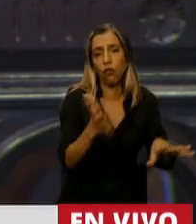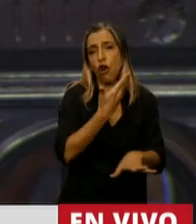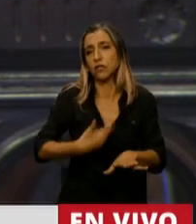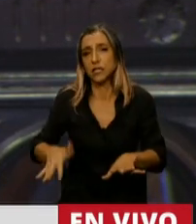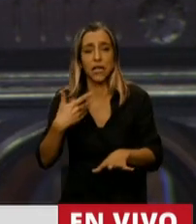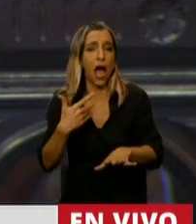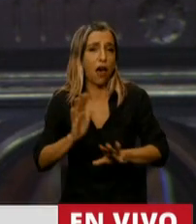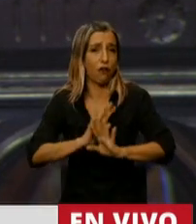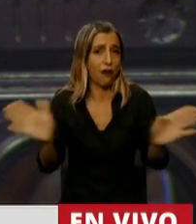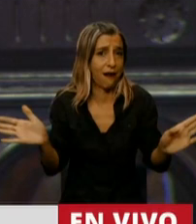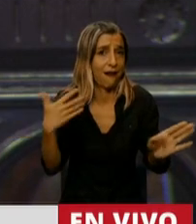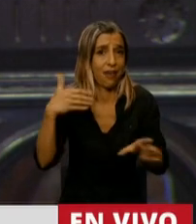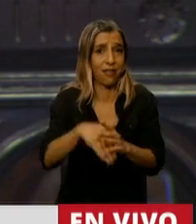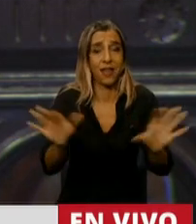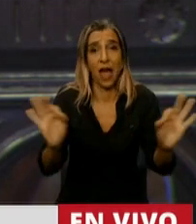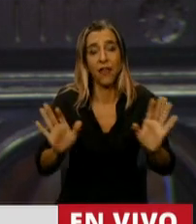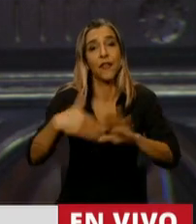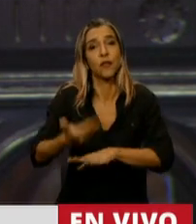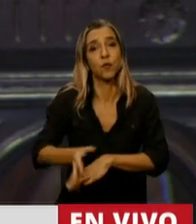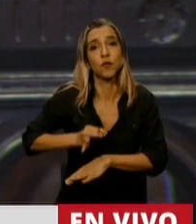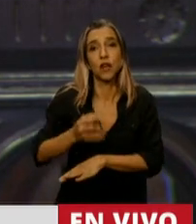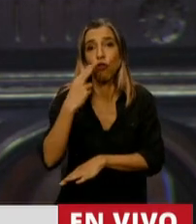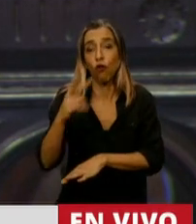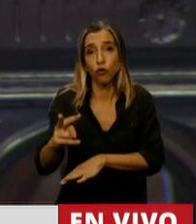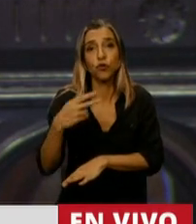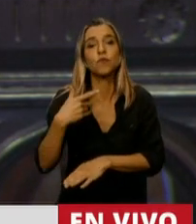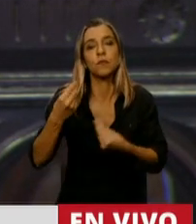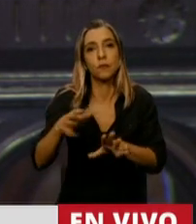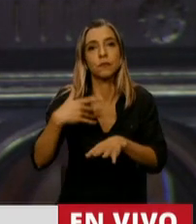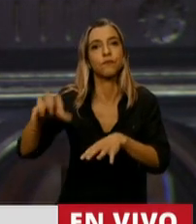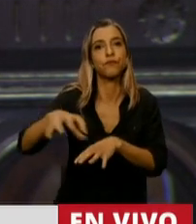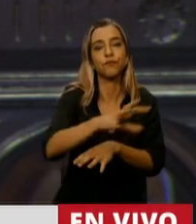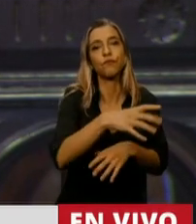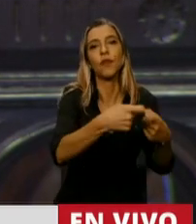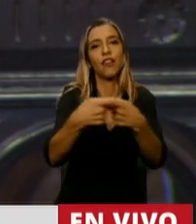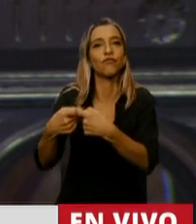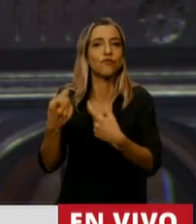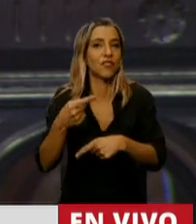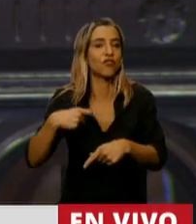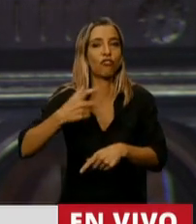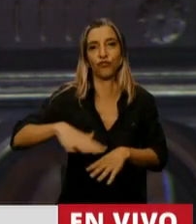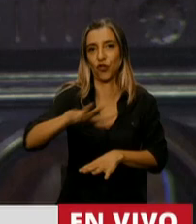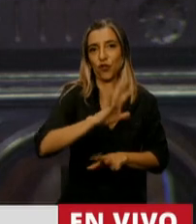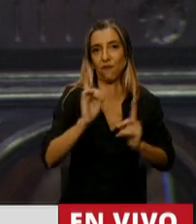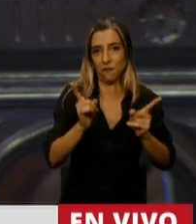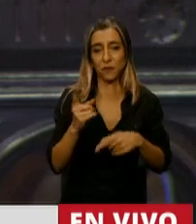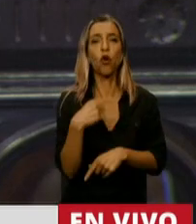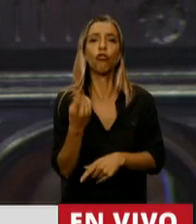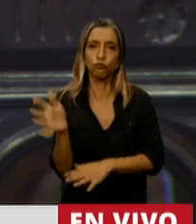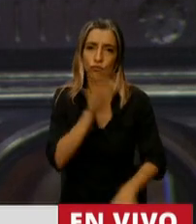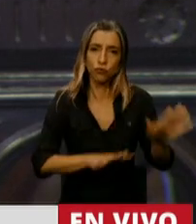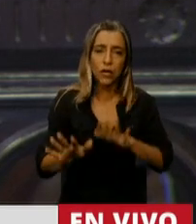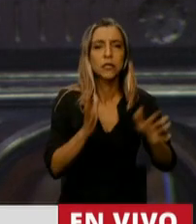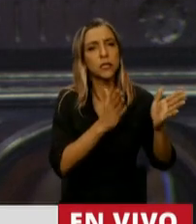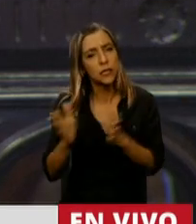en los 2000 llegaron las organizaciones populares, las organizaciones sociales, como las llamamos ahora. Y nosotros aprendimos, nos organizamos,